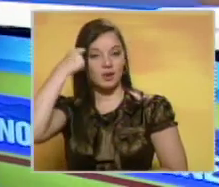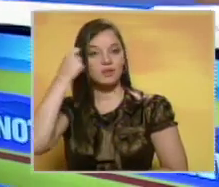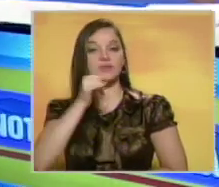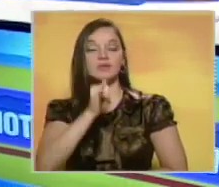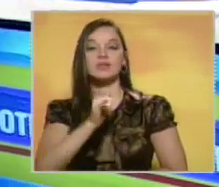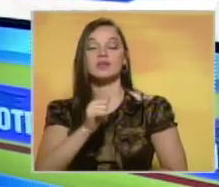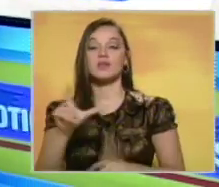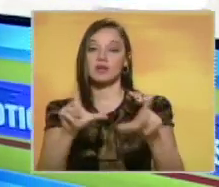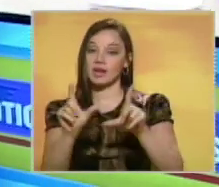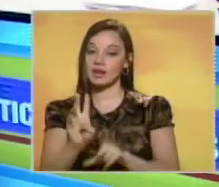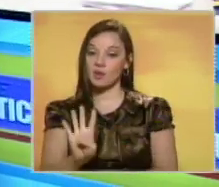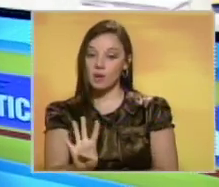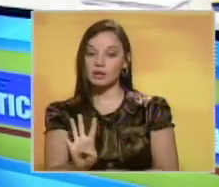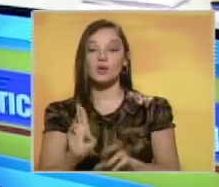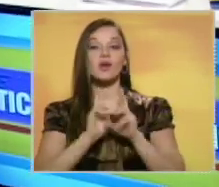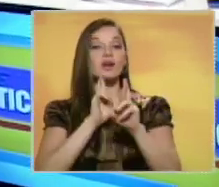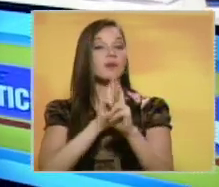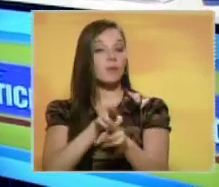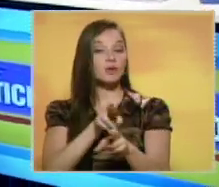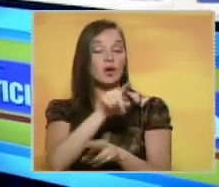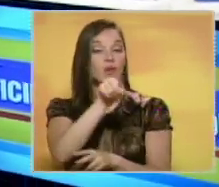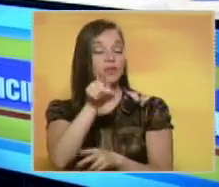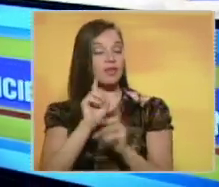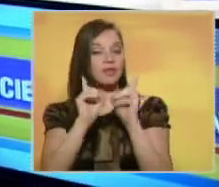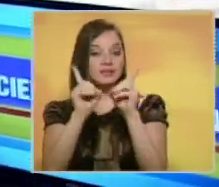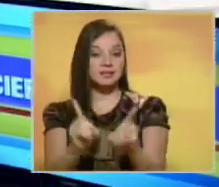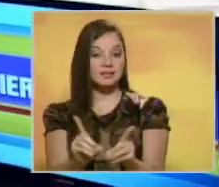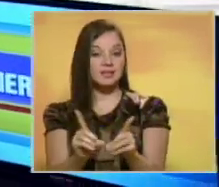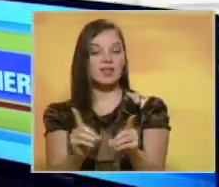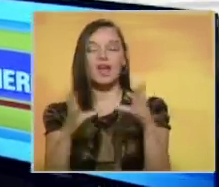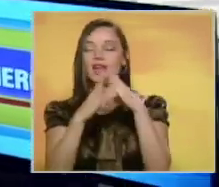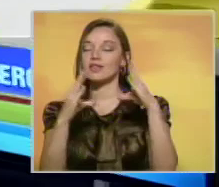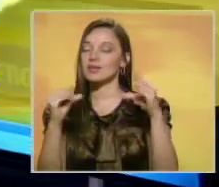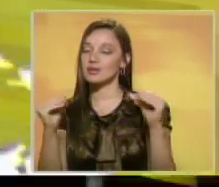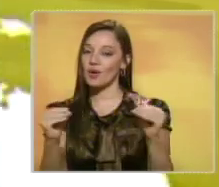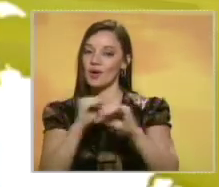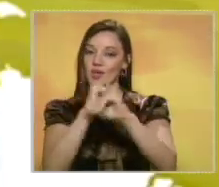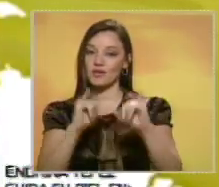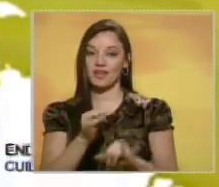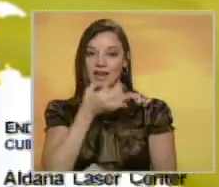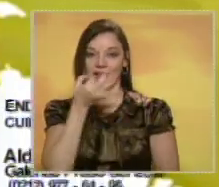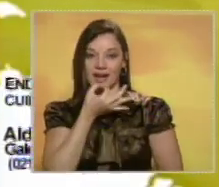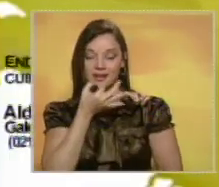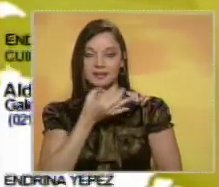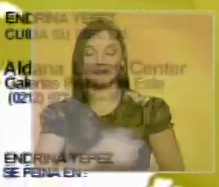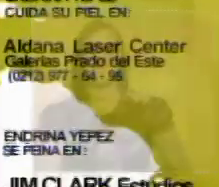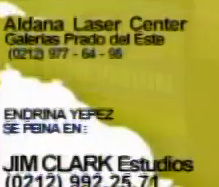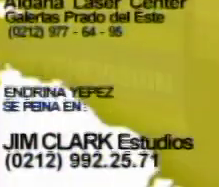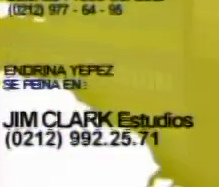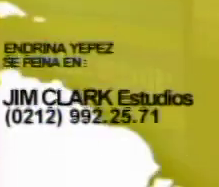recuerden, Noticiero Venevisión, Canal 4 reporta. Y ustedes deciden. Que tengan todos feliz tarde.